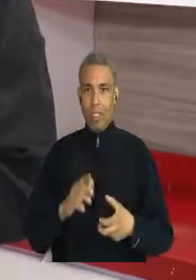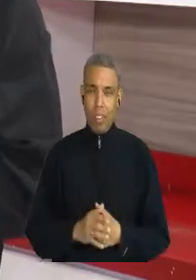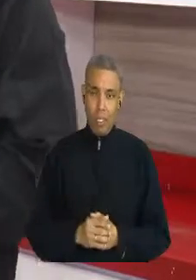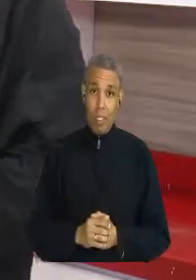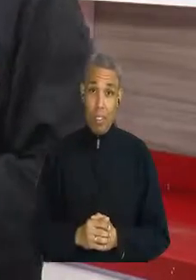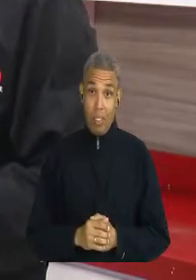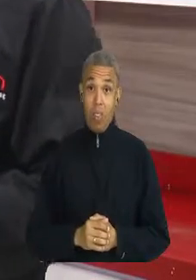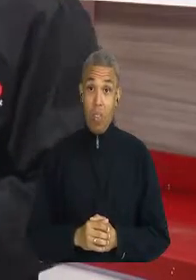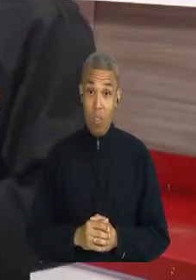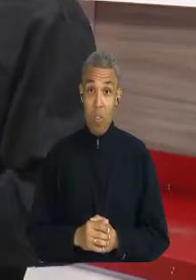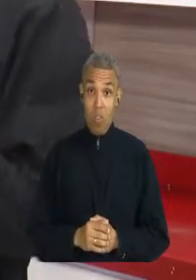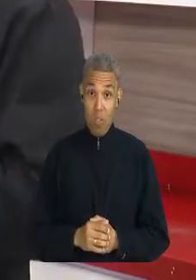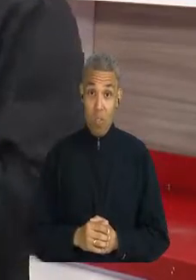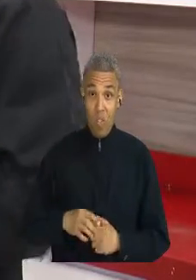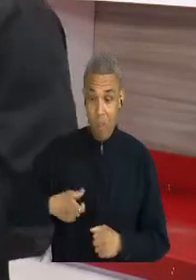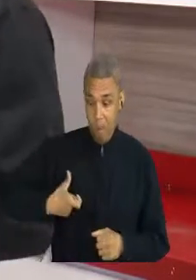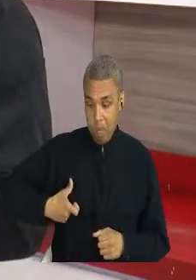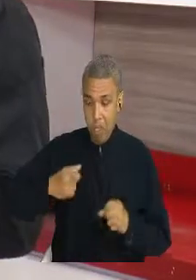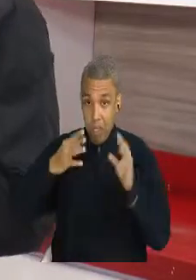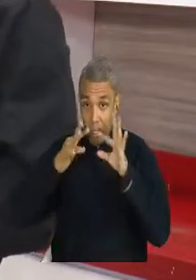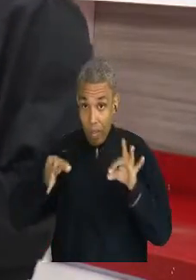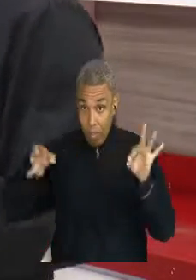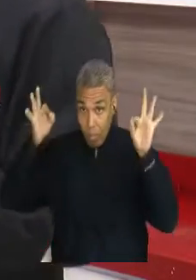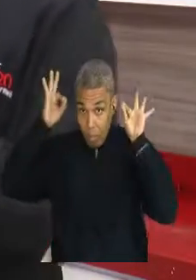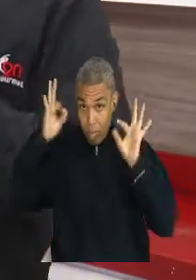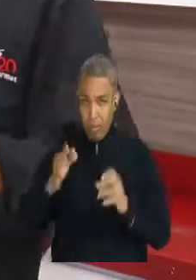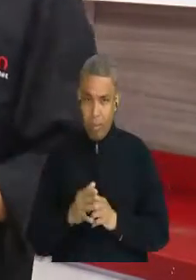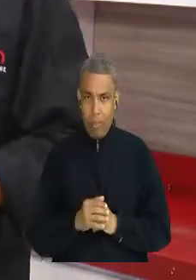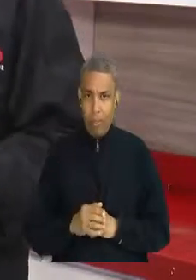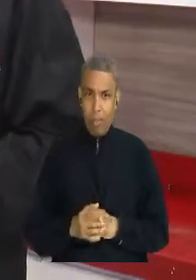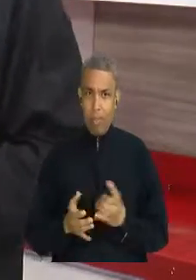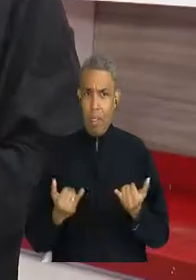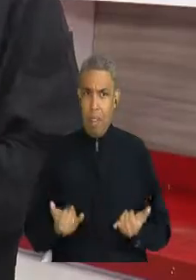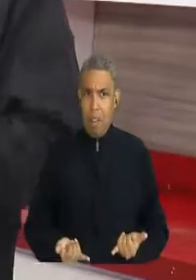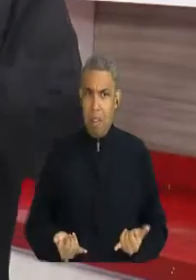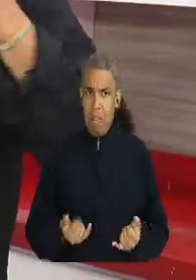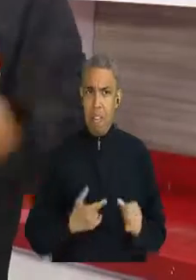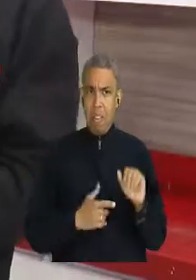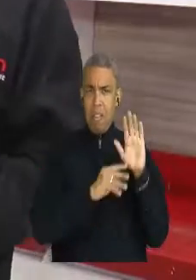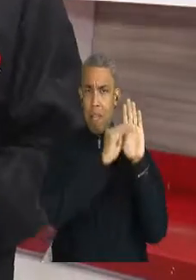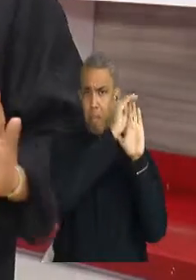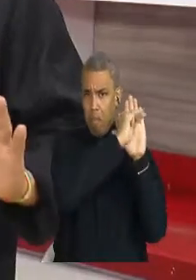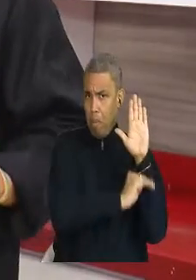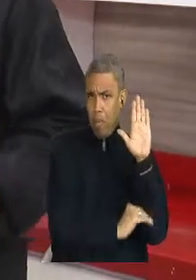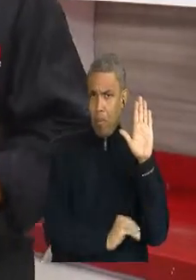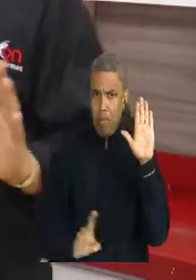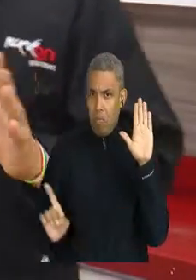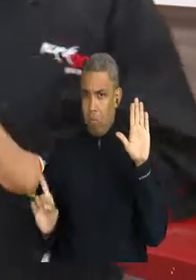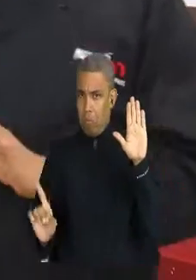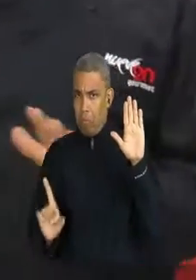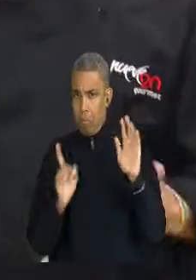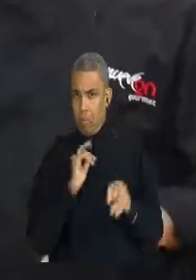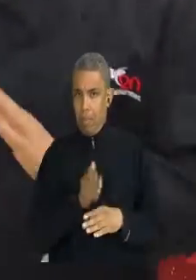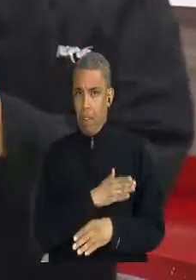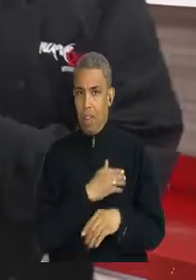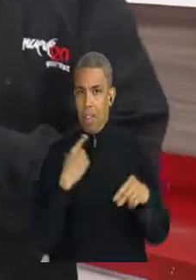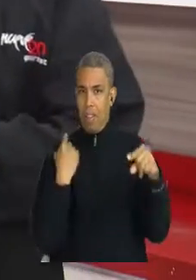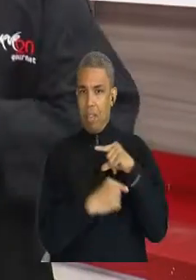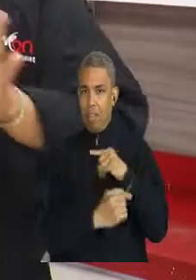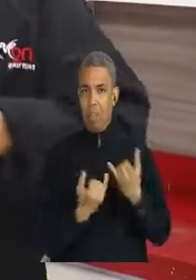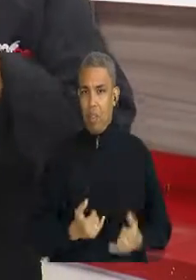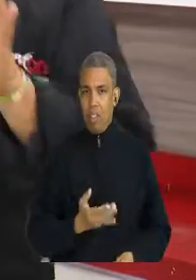langostinos. Bueno. Es delicioso. De pronto el día de hoy no te mandamos recetario, pero entonces lo voy a presentar aquí de una. ¿Listo, dale, pues, mi Roche? Bueno,